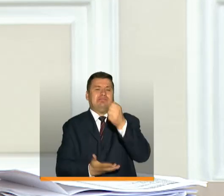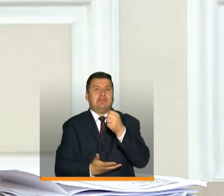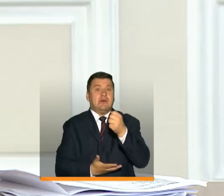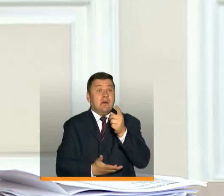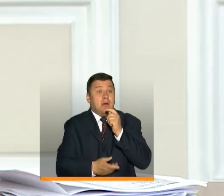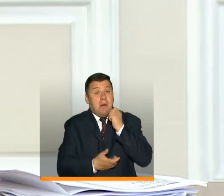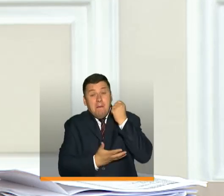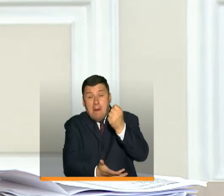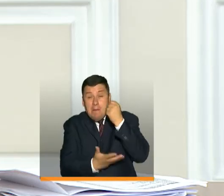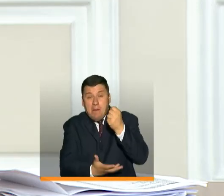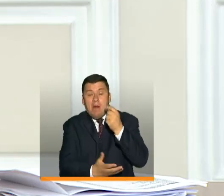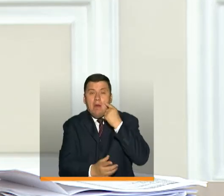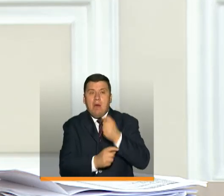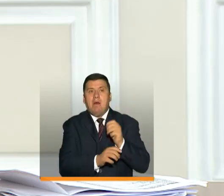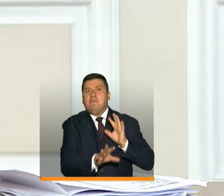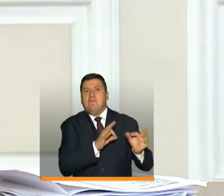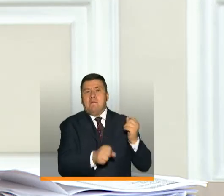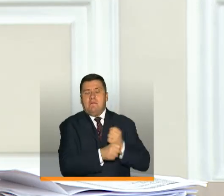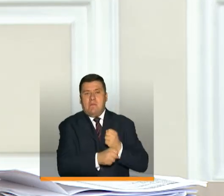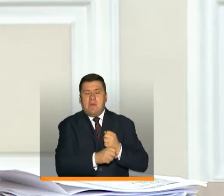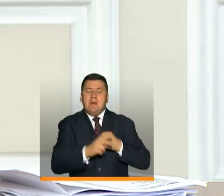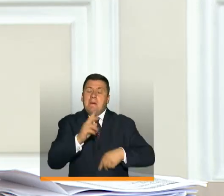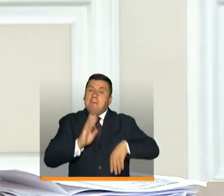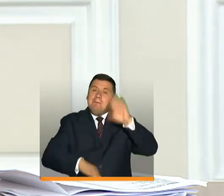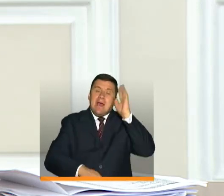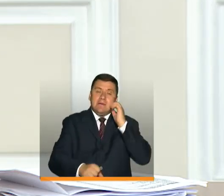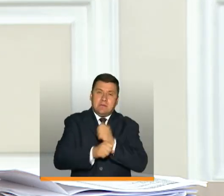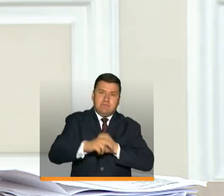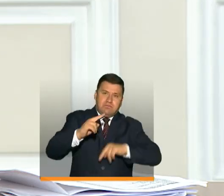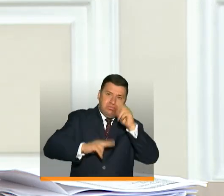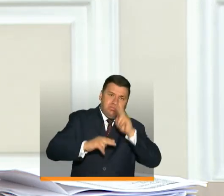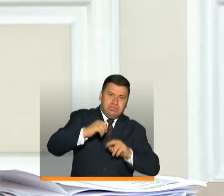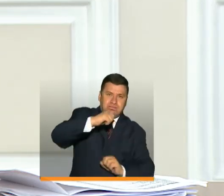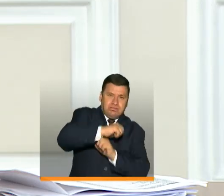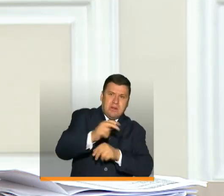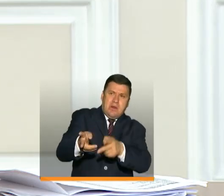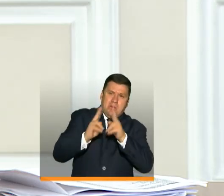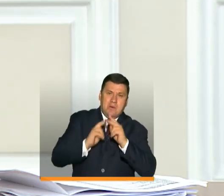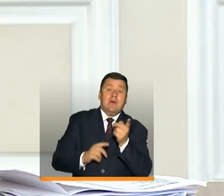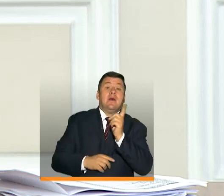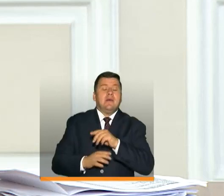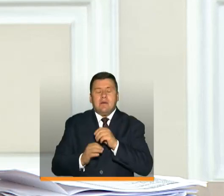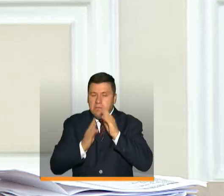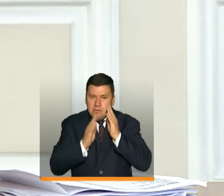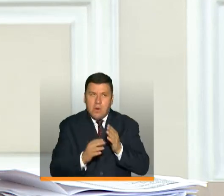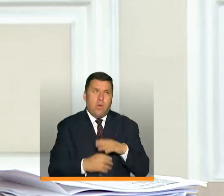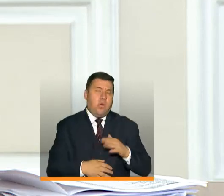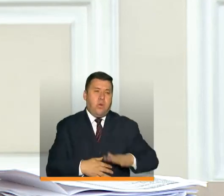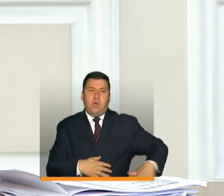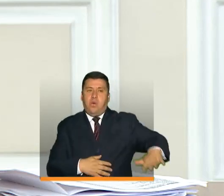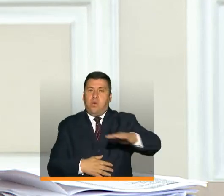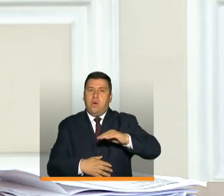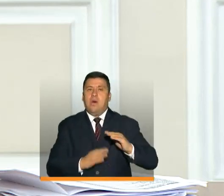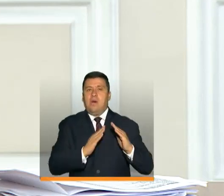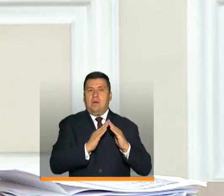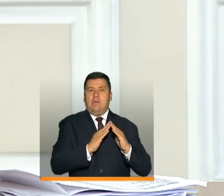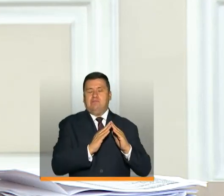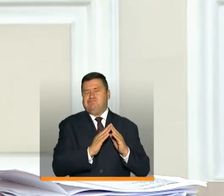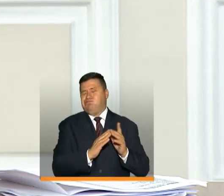empleos en materia de infraestructura. Pero por otro lado también, presidente, vivienda es otro sector